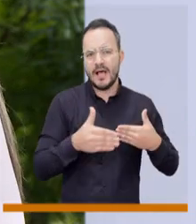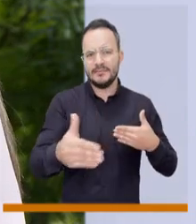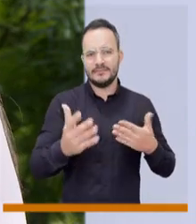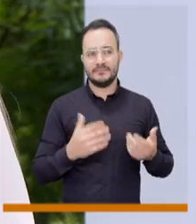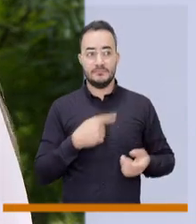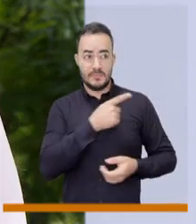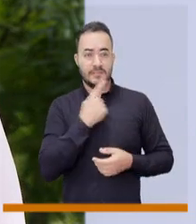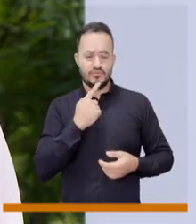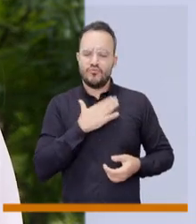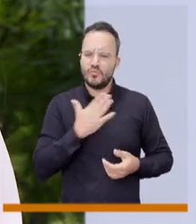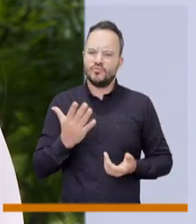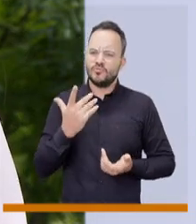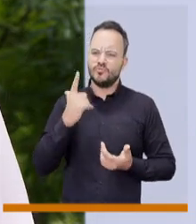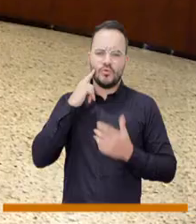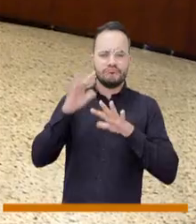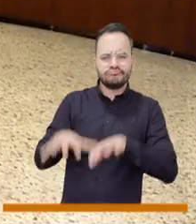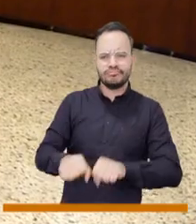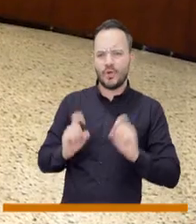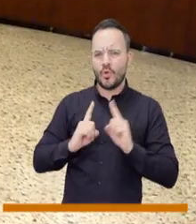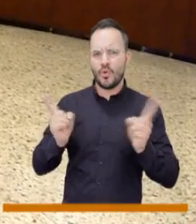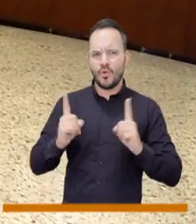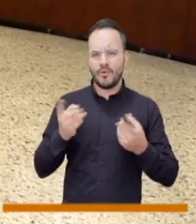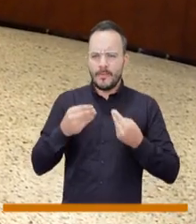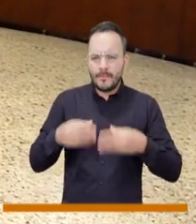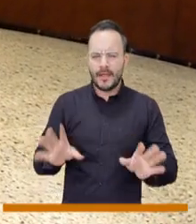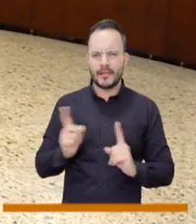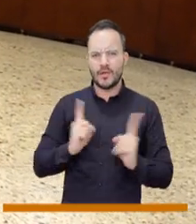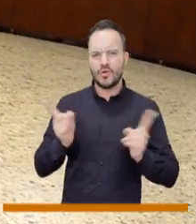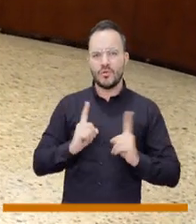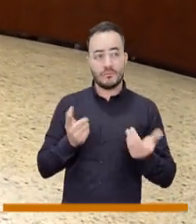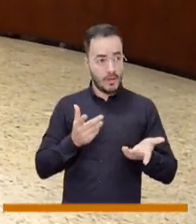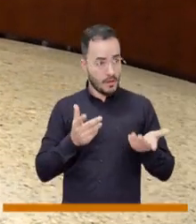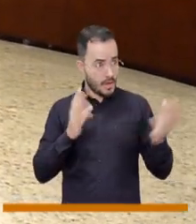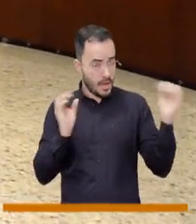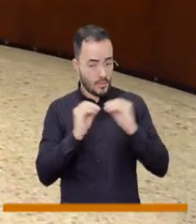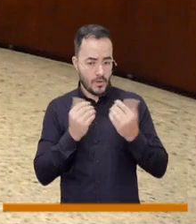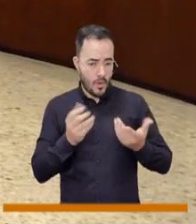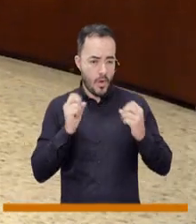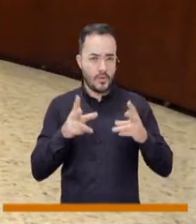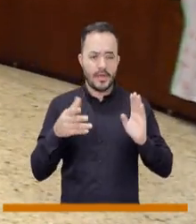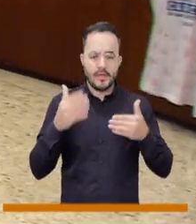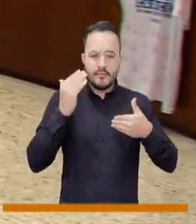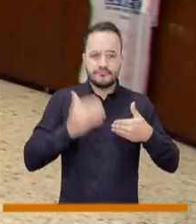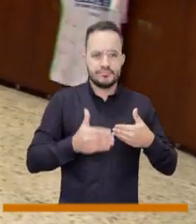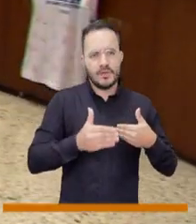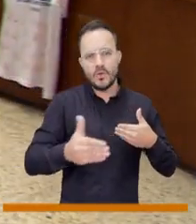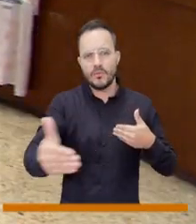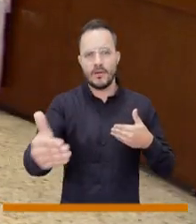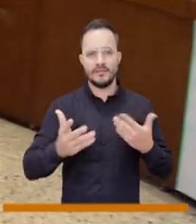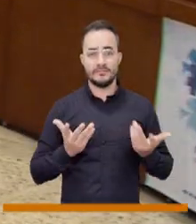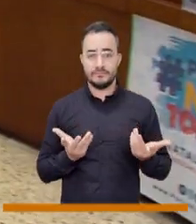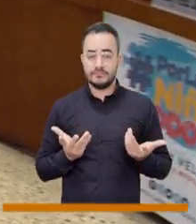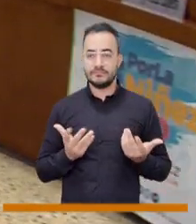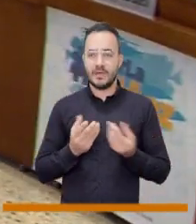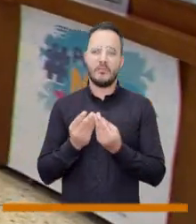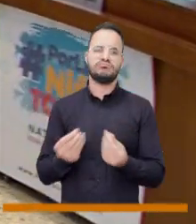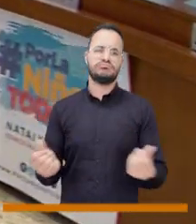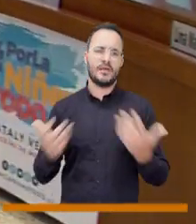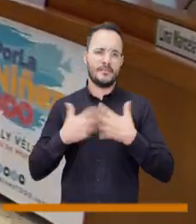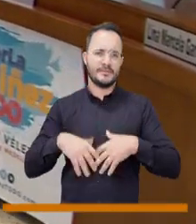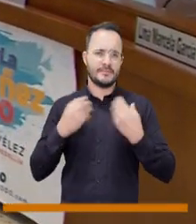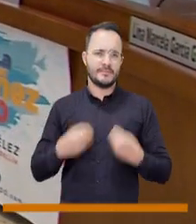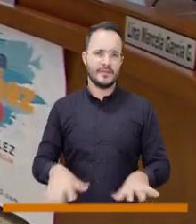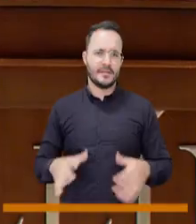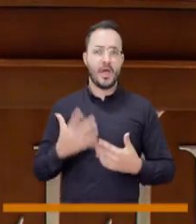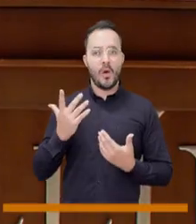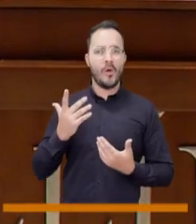vencido. Entonces, si Millicom tiene buena voluntad para que no se pierda el patrimonio público, para que la empresa no tenga que disolverse o incluso